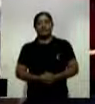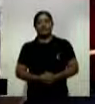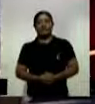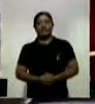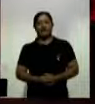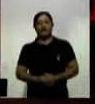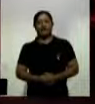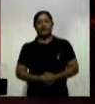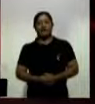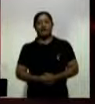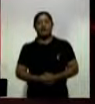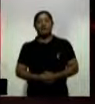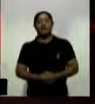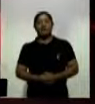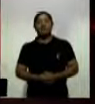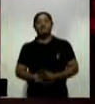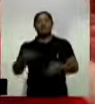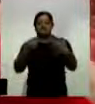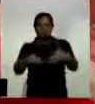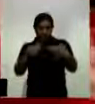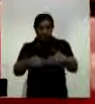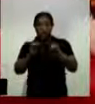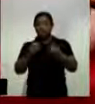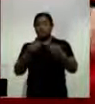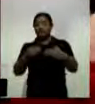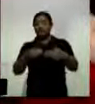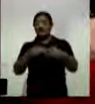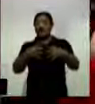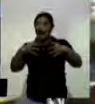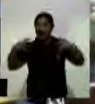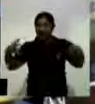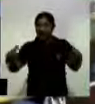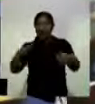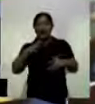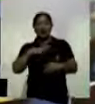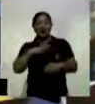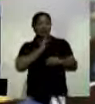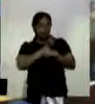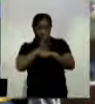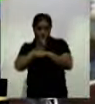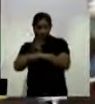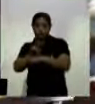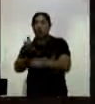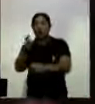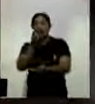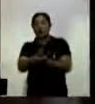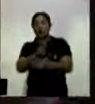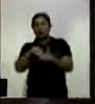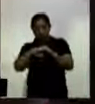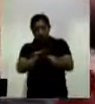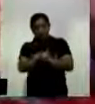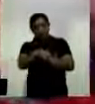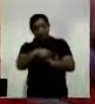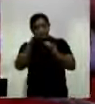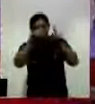El gobierno del estado mantiene en mercados y tianguis de la entidad filtros sanitarios que tienen por objetivo salvaguardar la salud de la